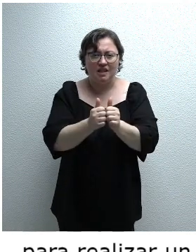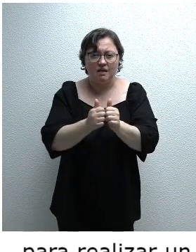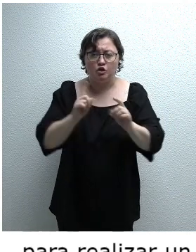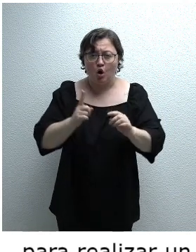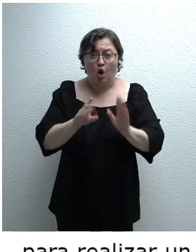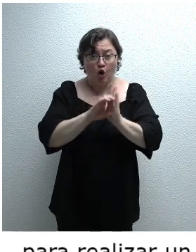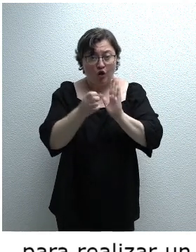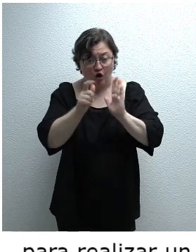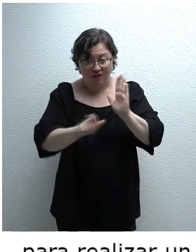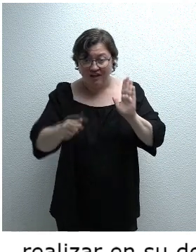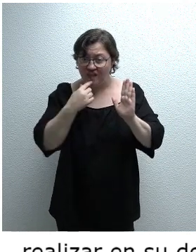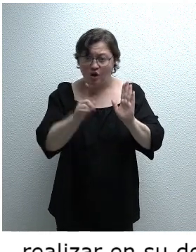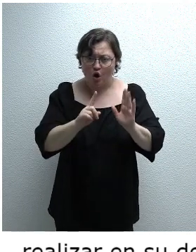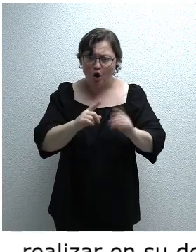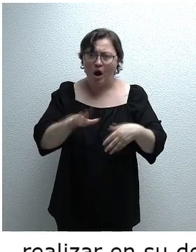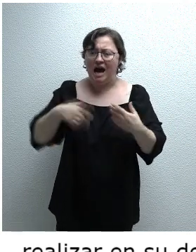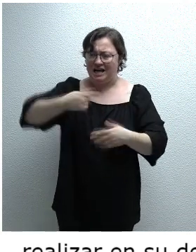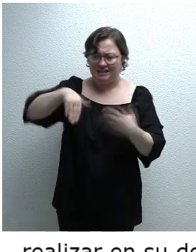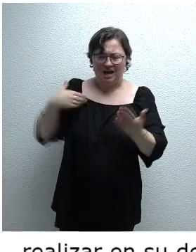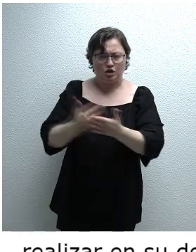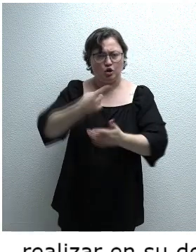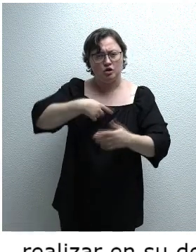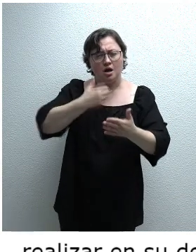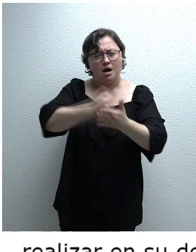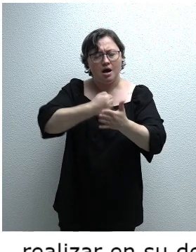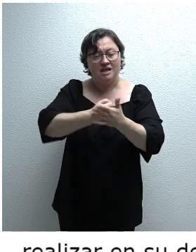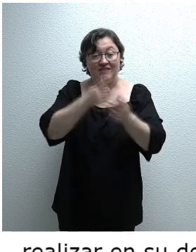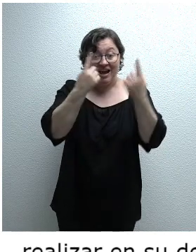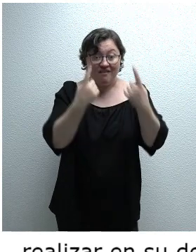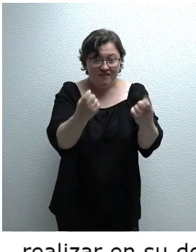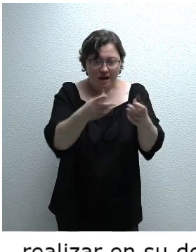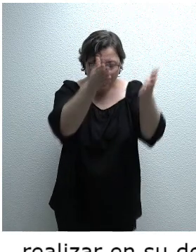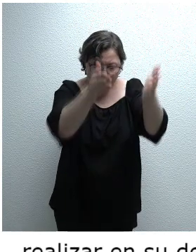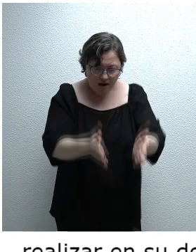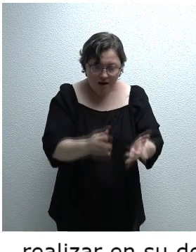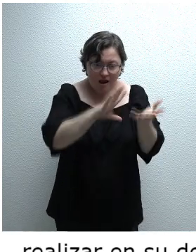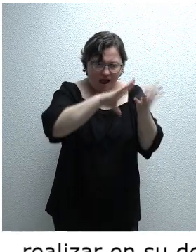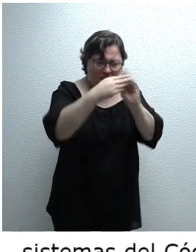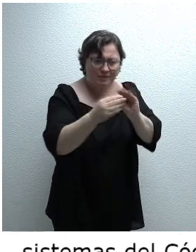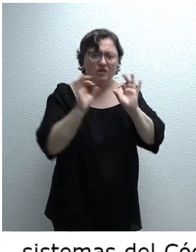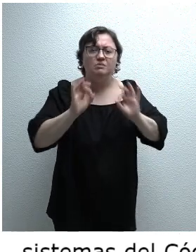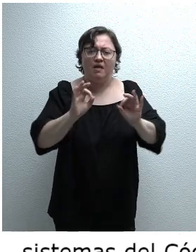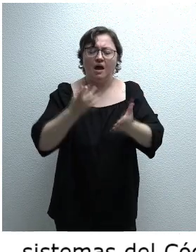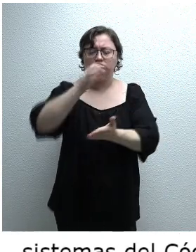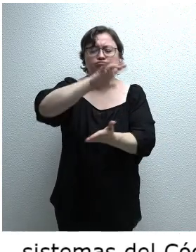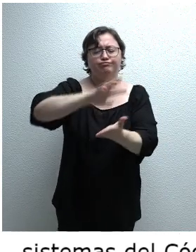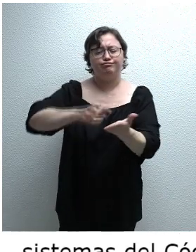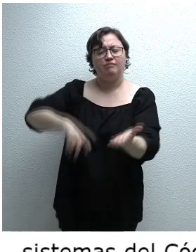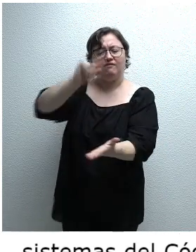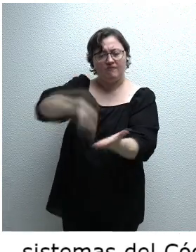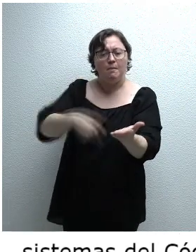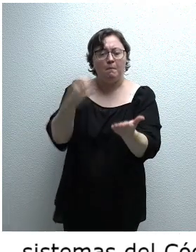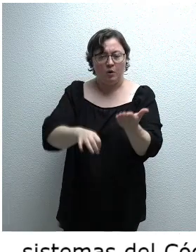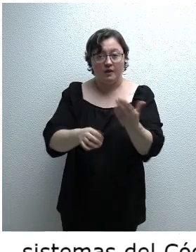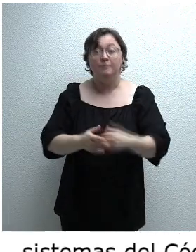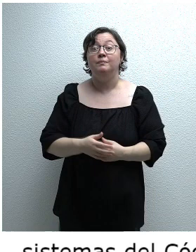sino estableciendo lo que llevamos años demandando, que es un traje a medida con arreglo a su situación. Ese es